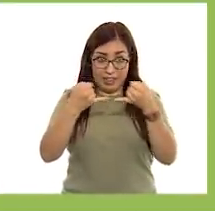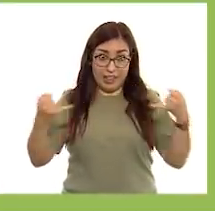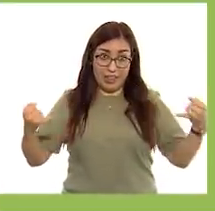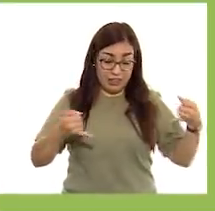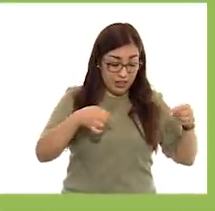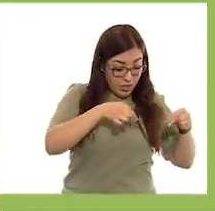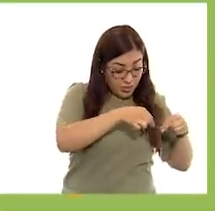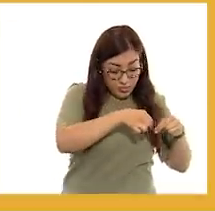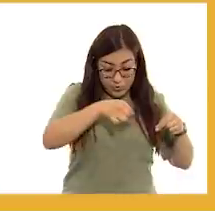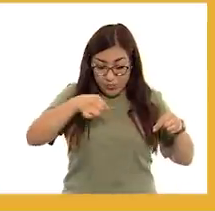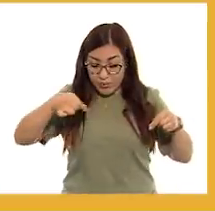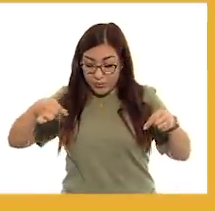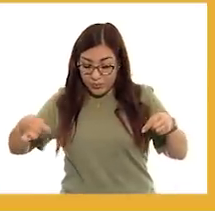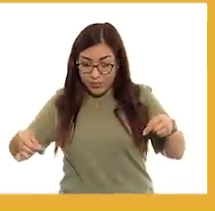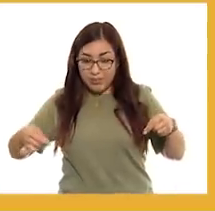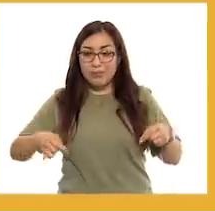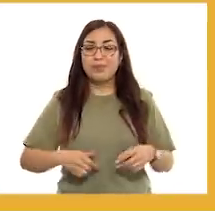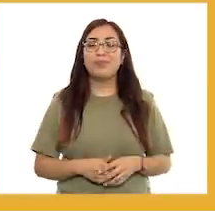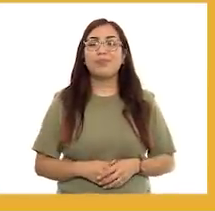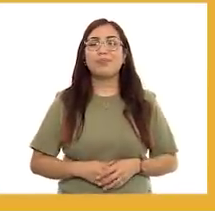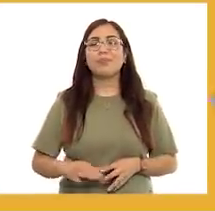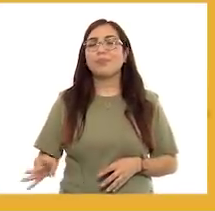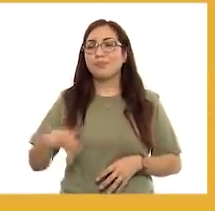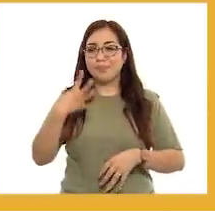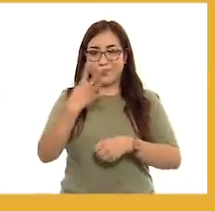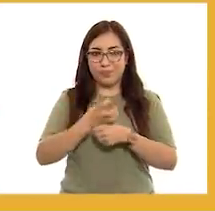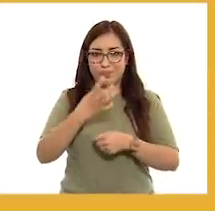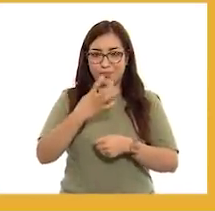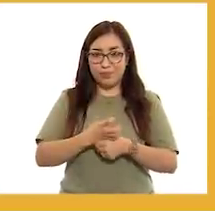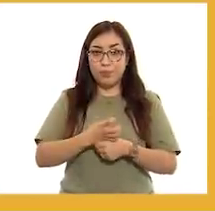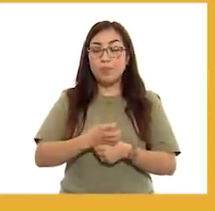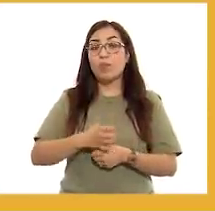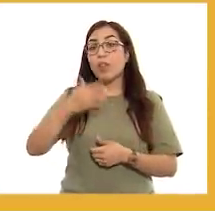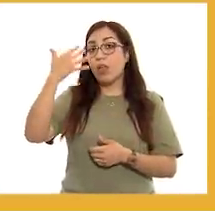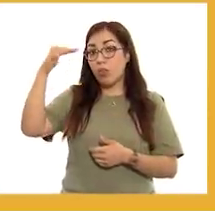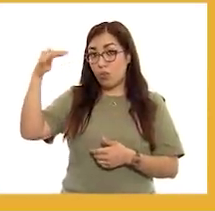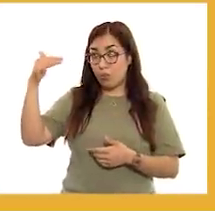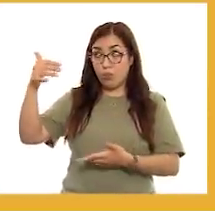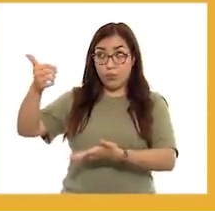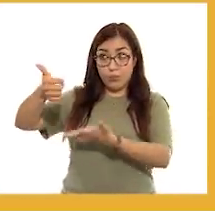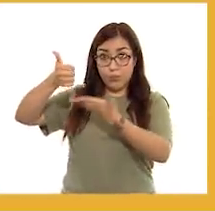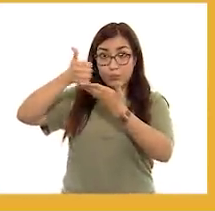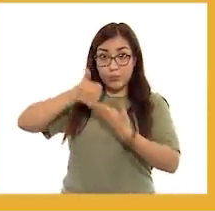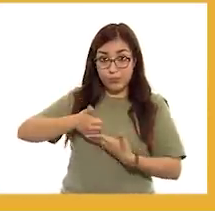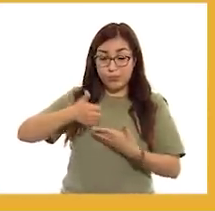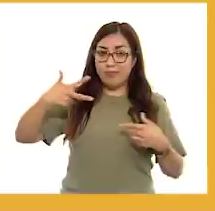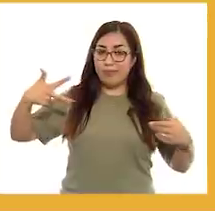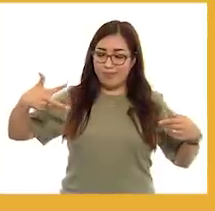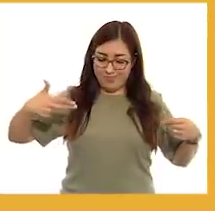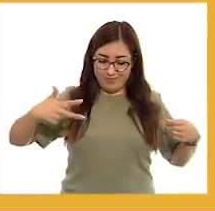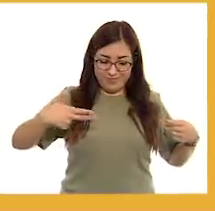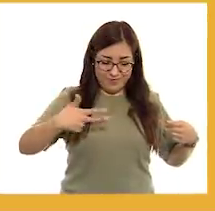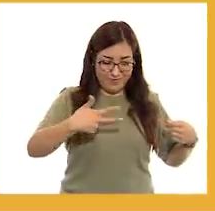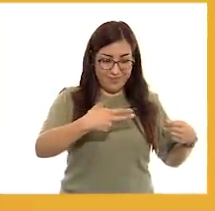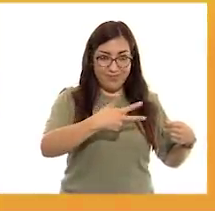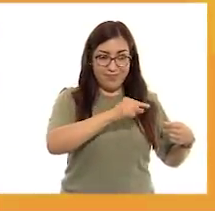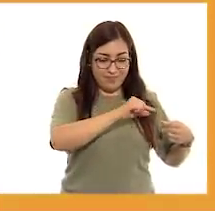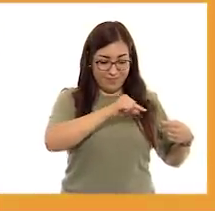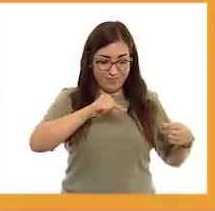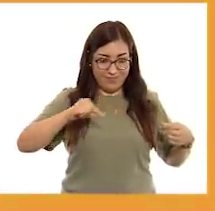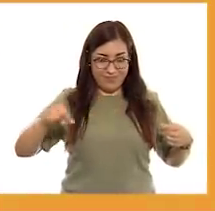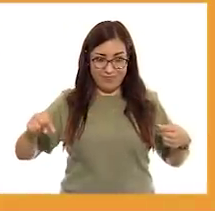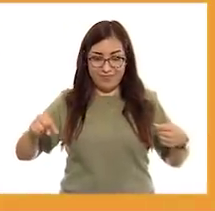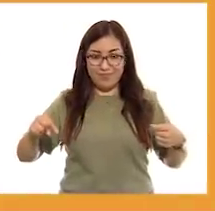horizontal entre los dos puntos. 4. Con ayuda de un adulto, corta sobre la línea horizontal que